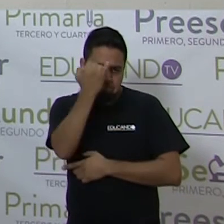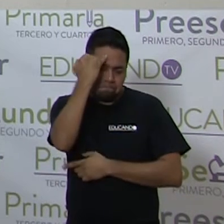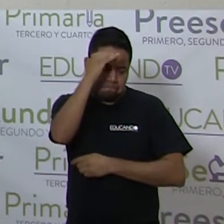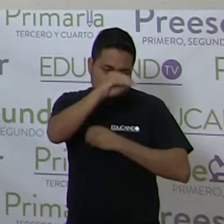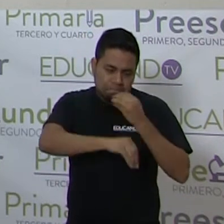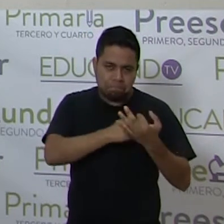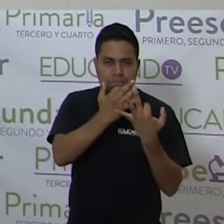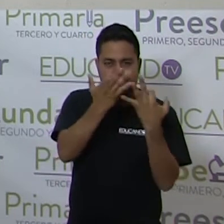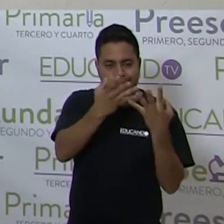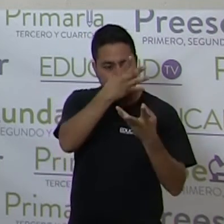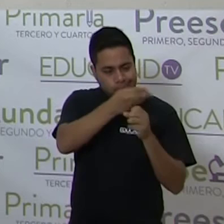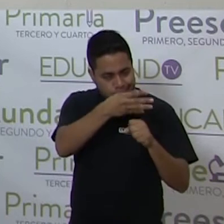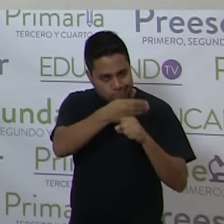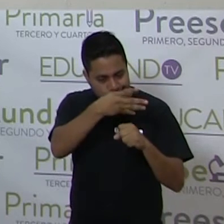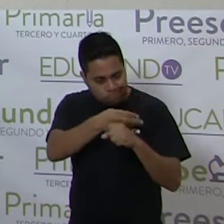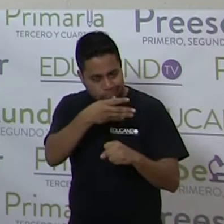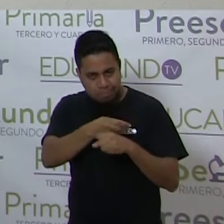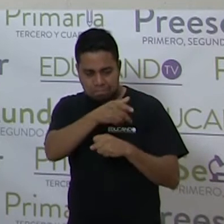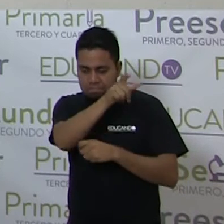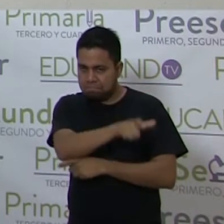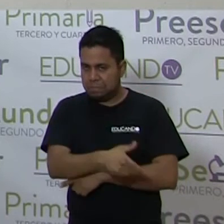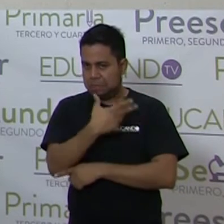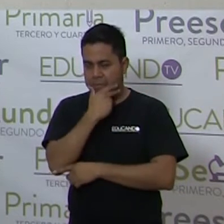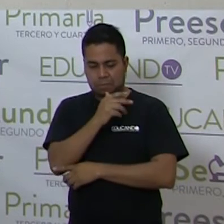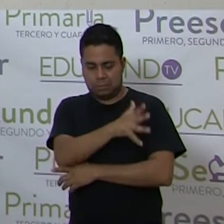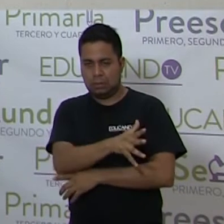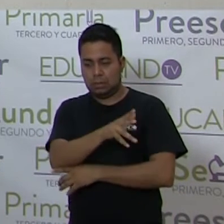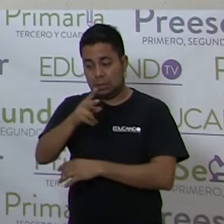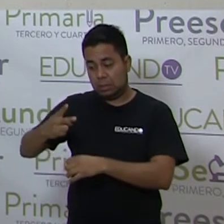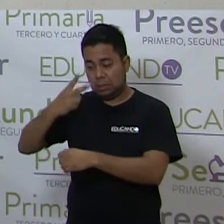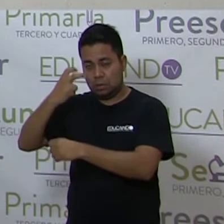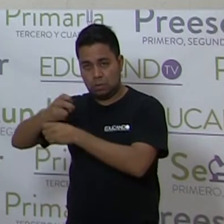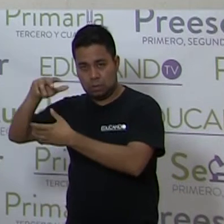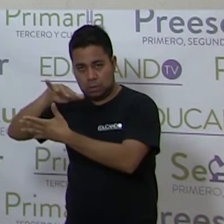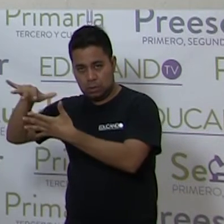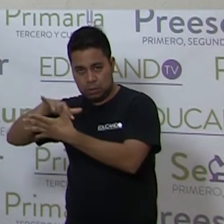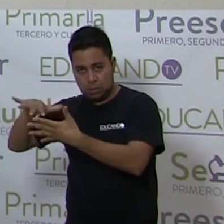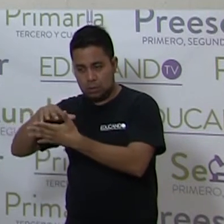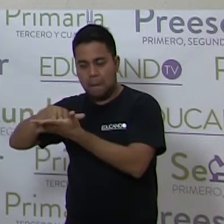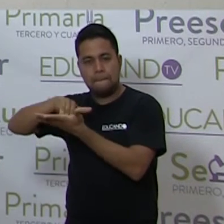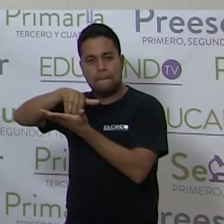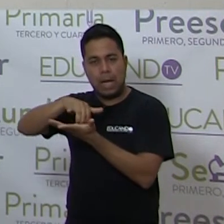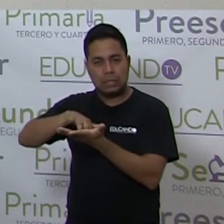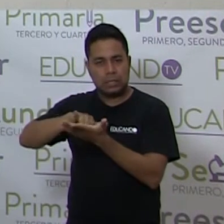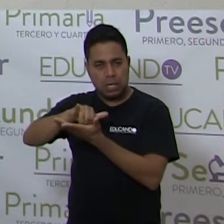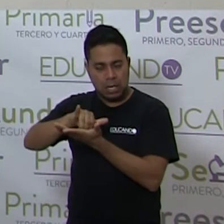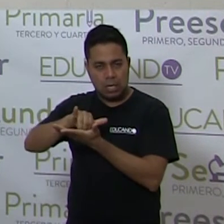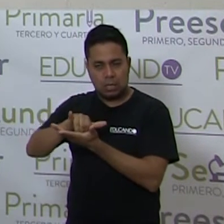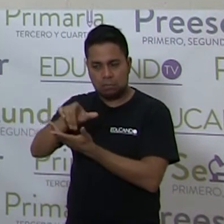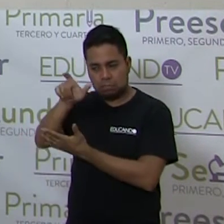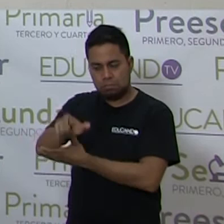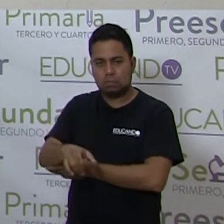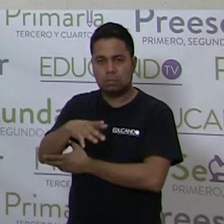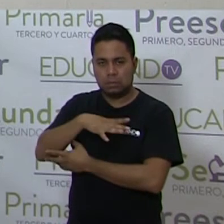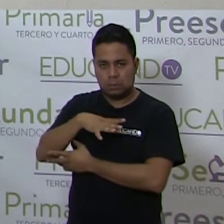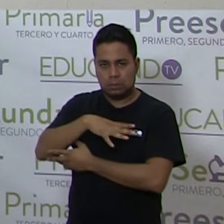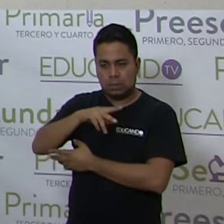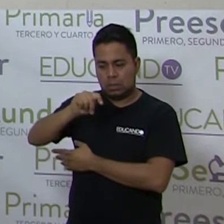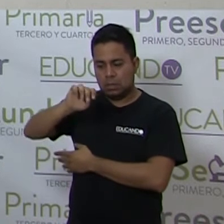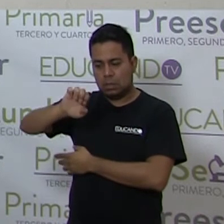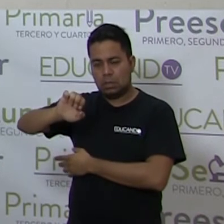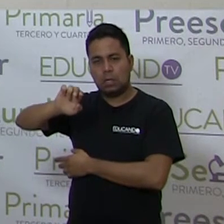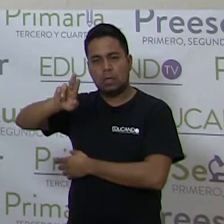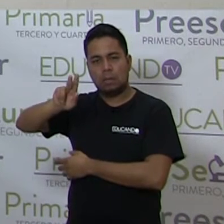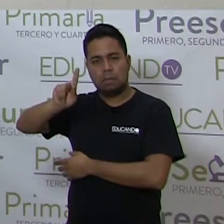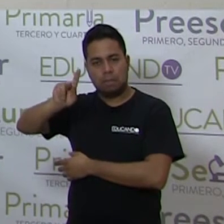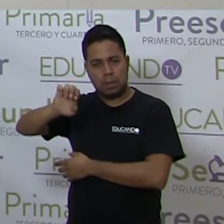figuras de barro. Y ya en el segundo mito, que es el mito maya, aparecen Tepehú